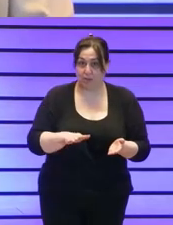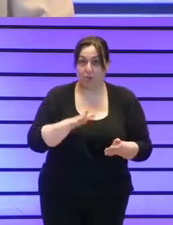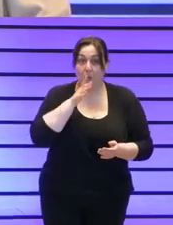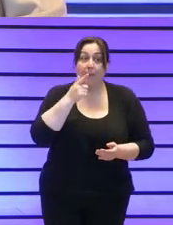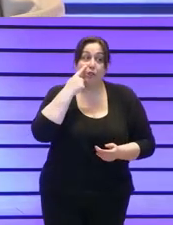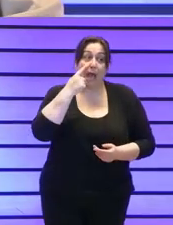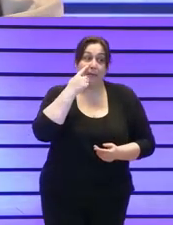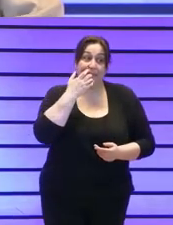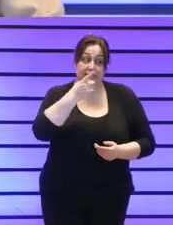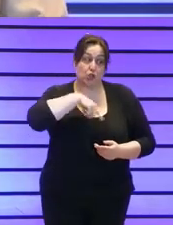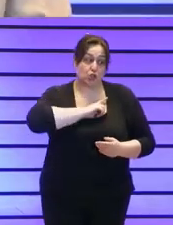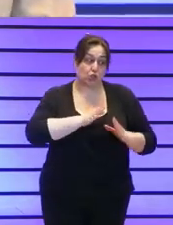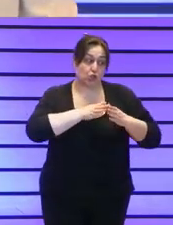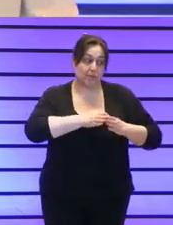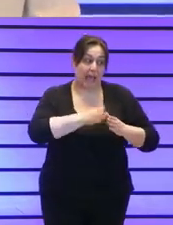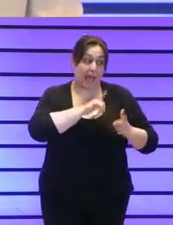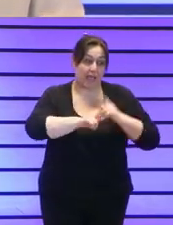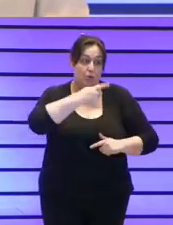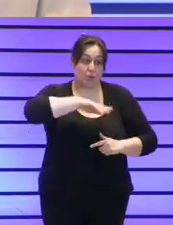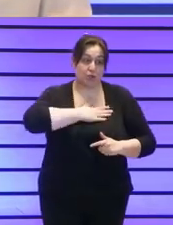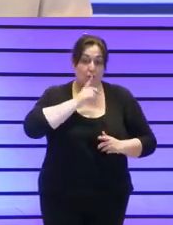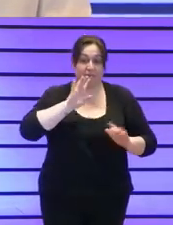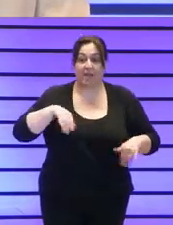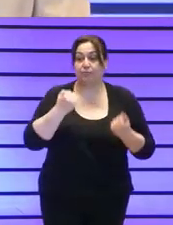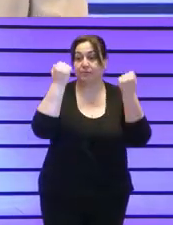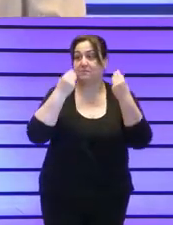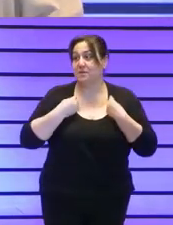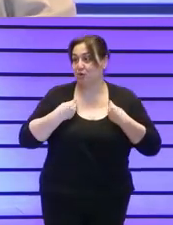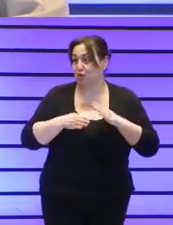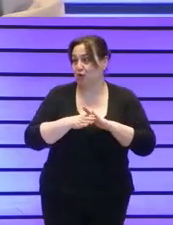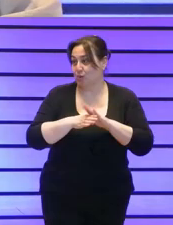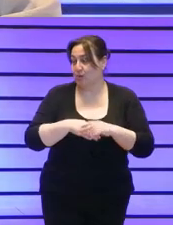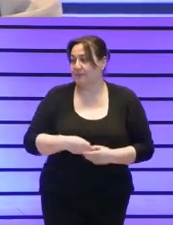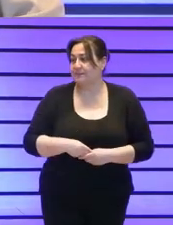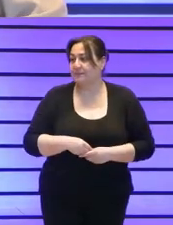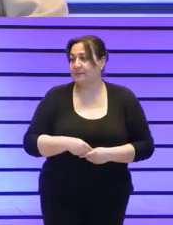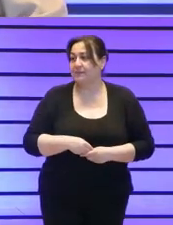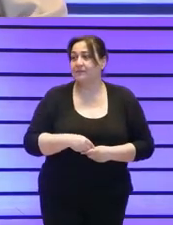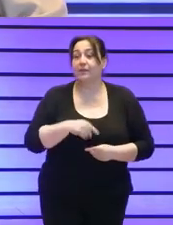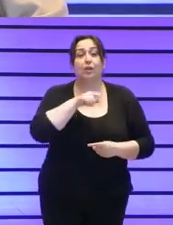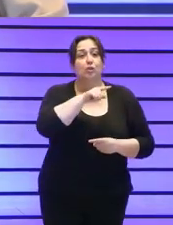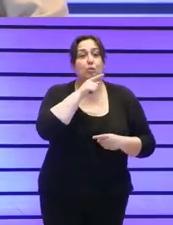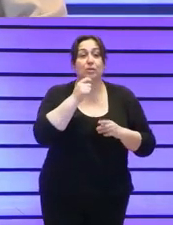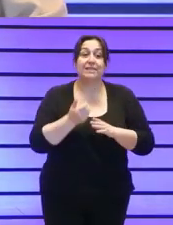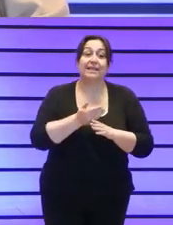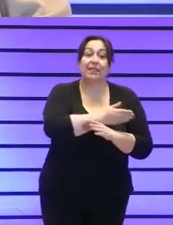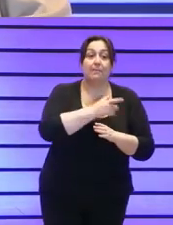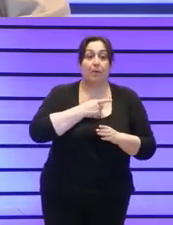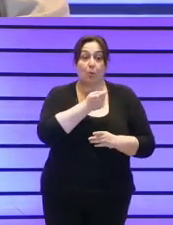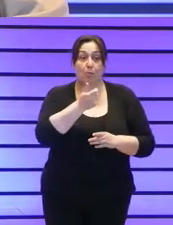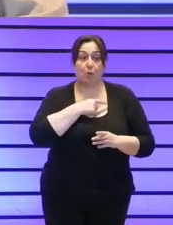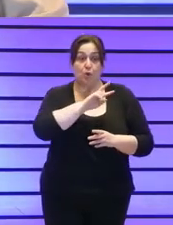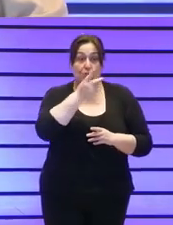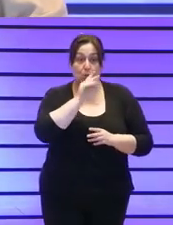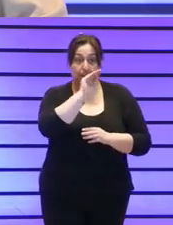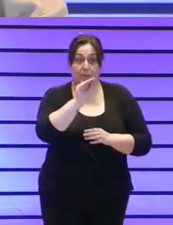salimos vivos de nuestra travesía por el océano. ¿Sí? Te has anticipado un poquito a la segunda cuestión que yo te quería plantear,